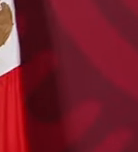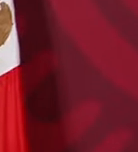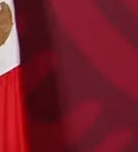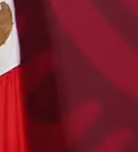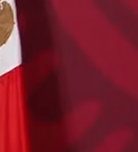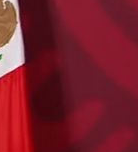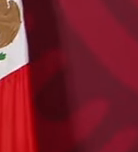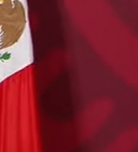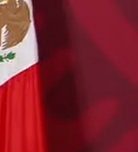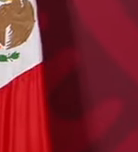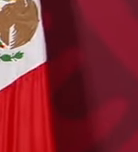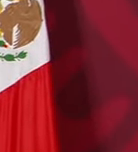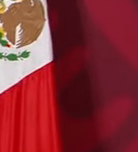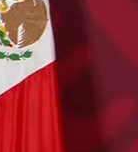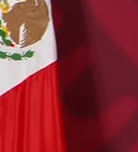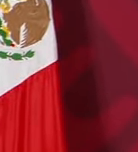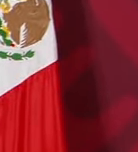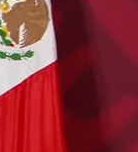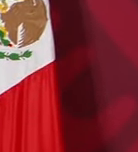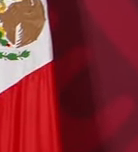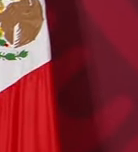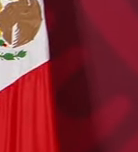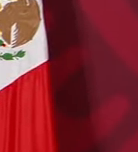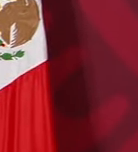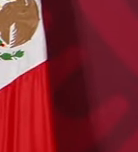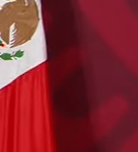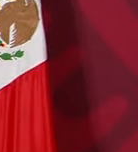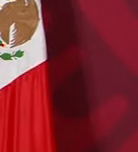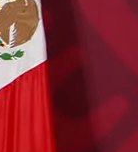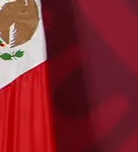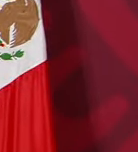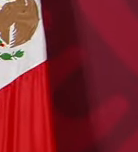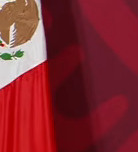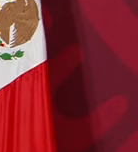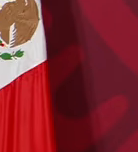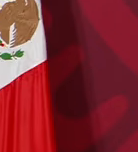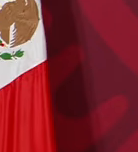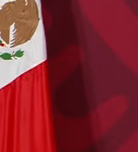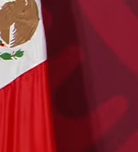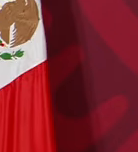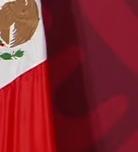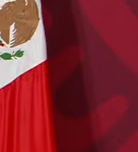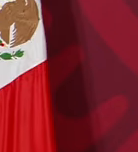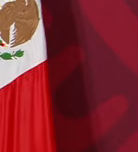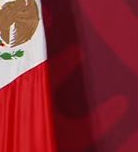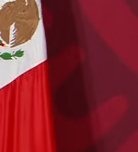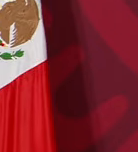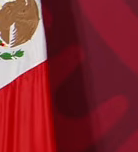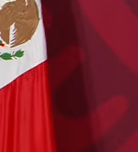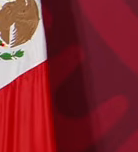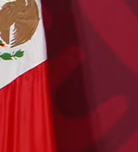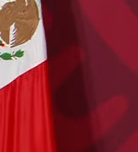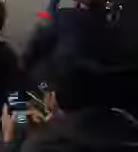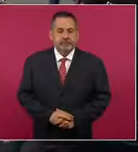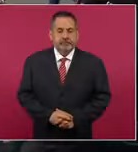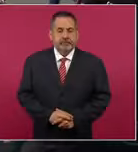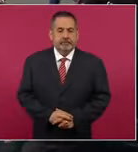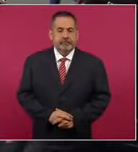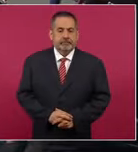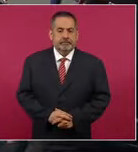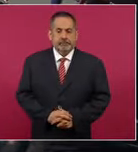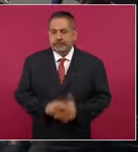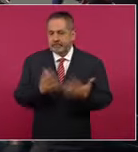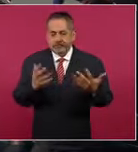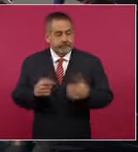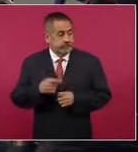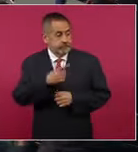buscando que no se apruebe la ley electoral